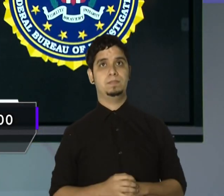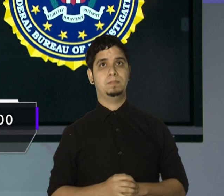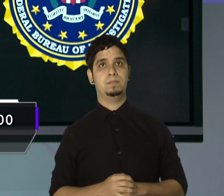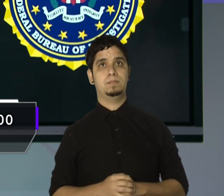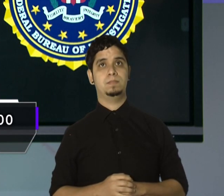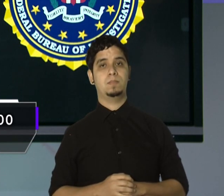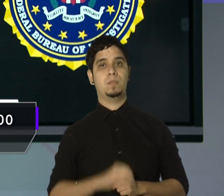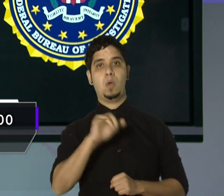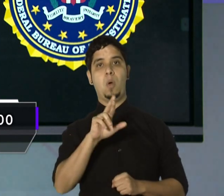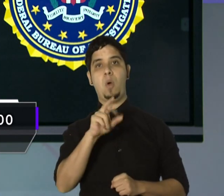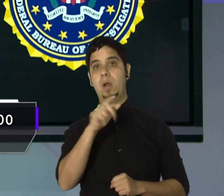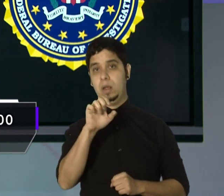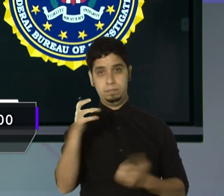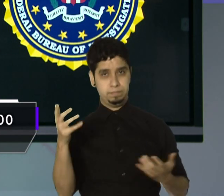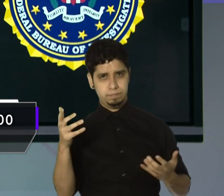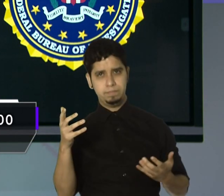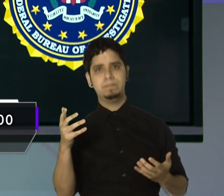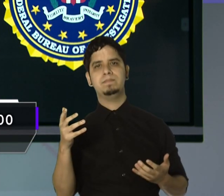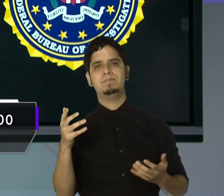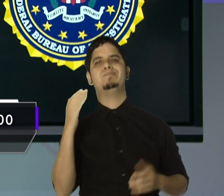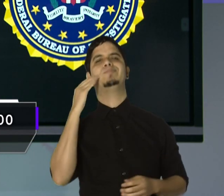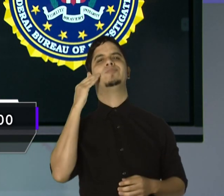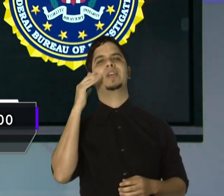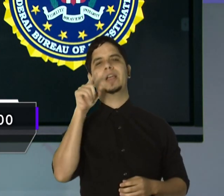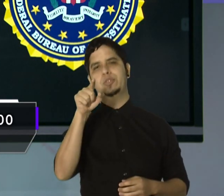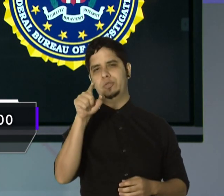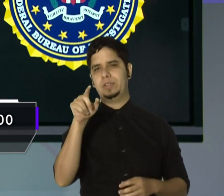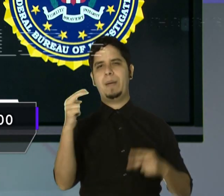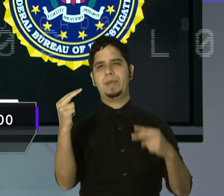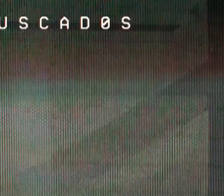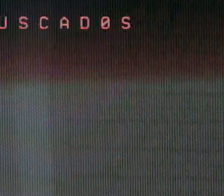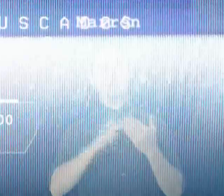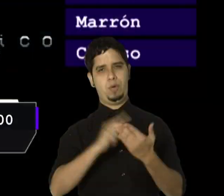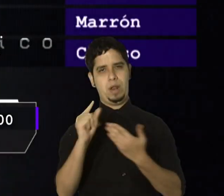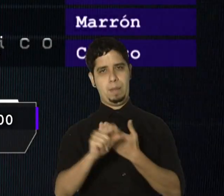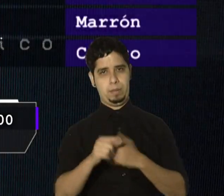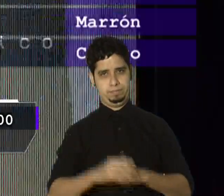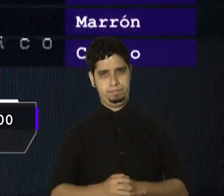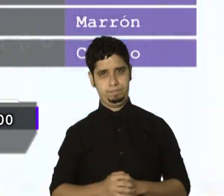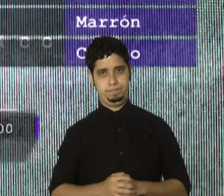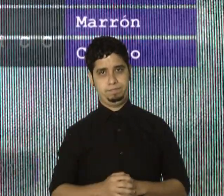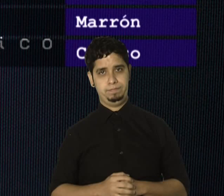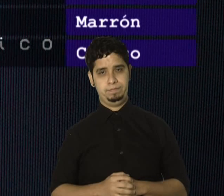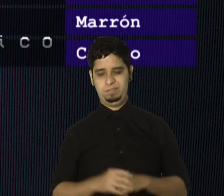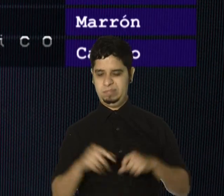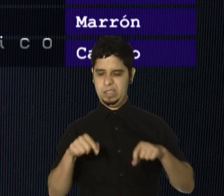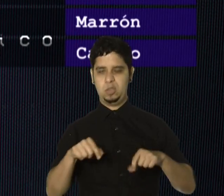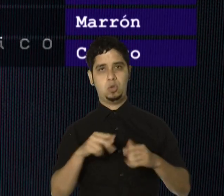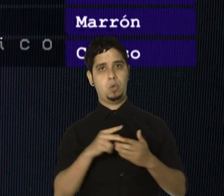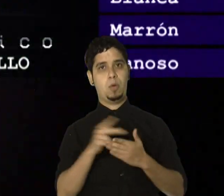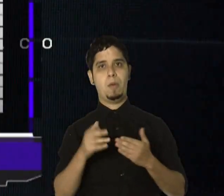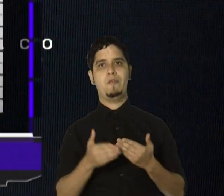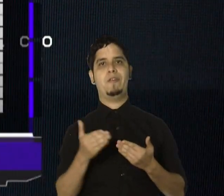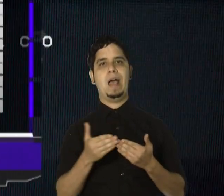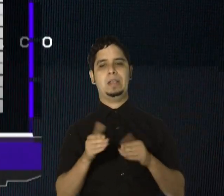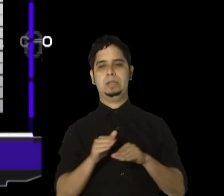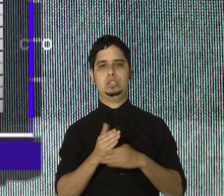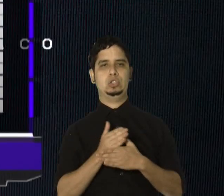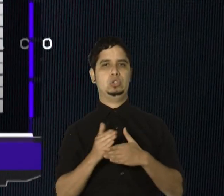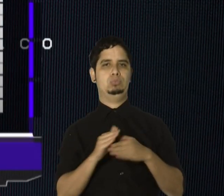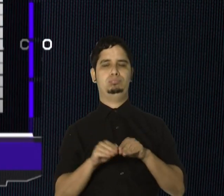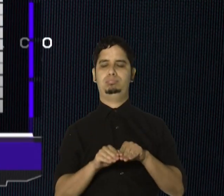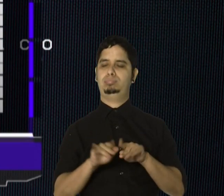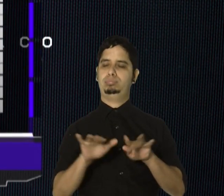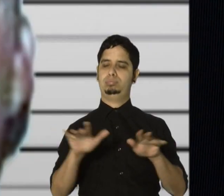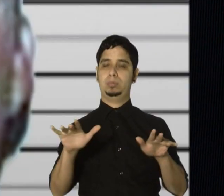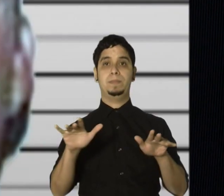Jorge Iglesias, yo sé que este programa usted lo va a observar porque estos programas se vuelven virales. El